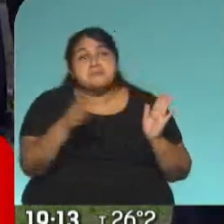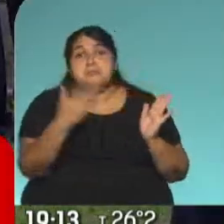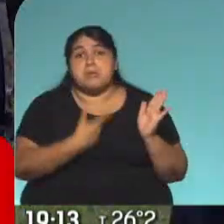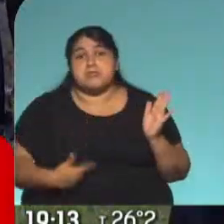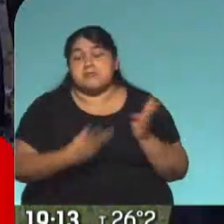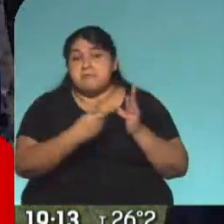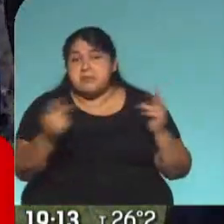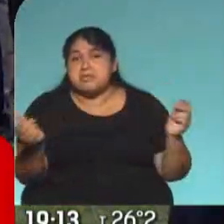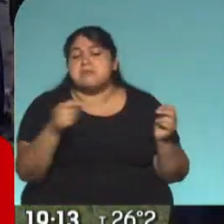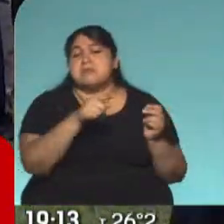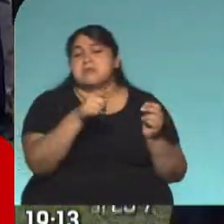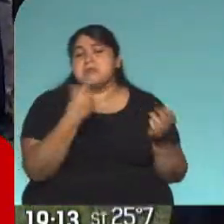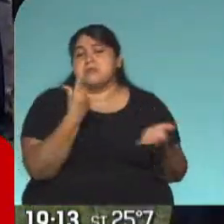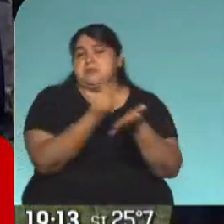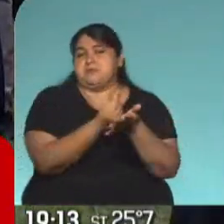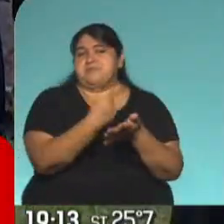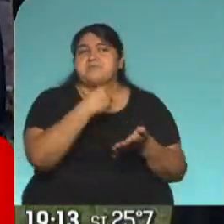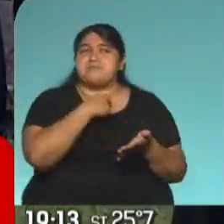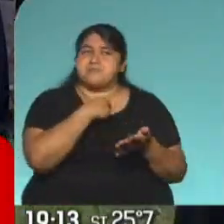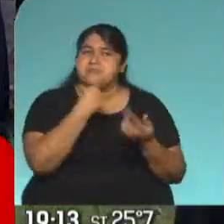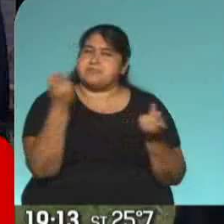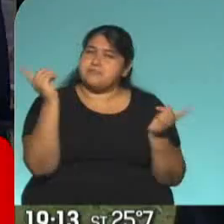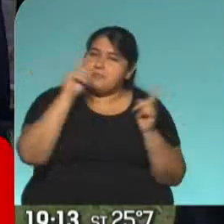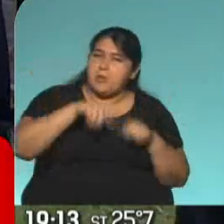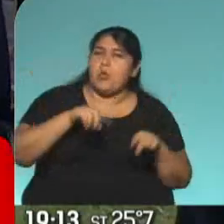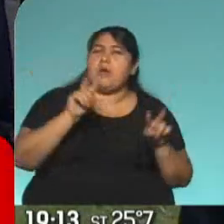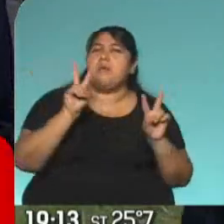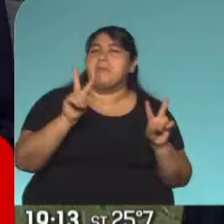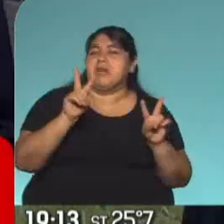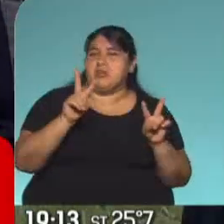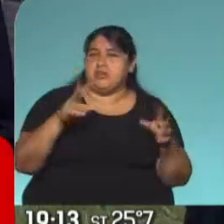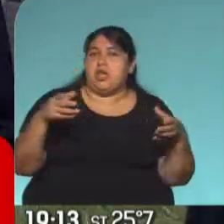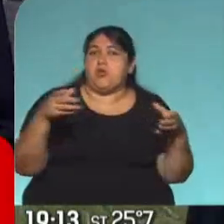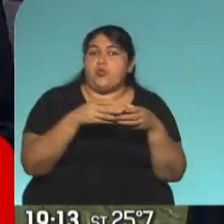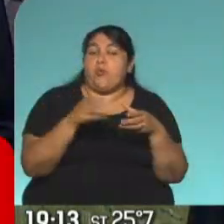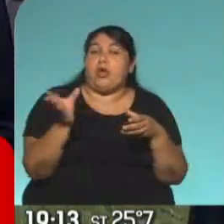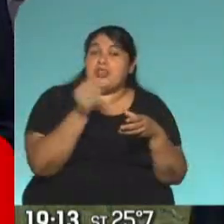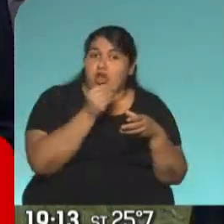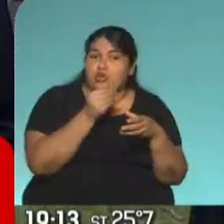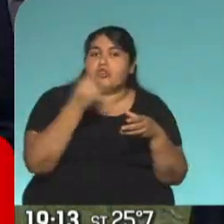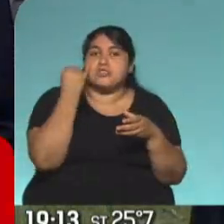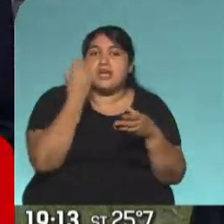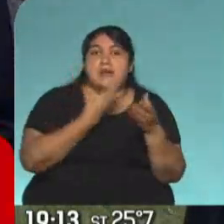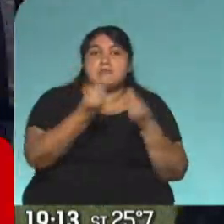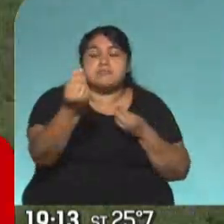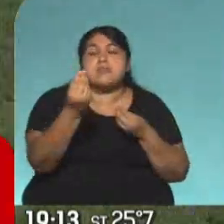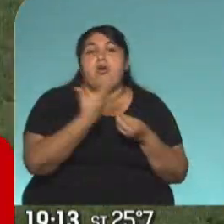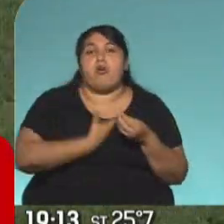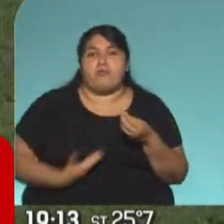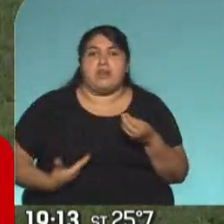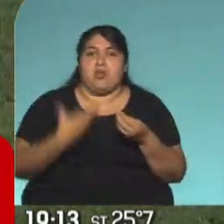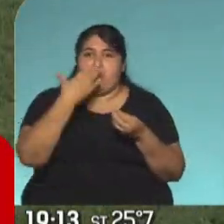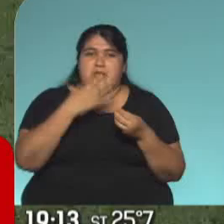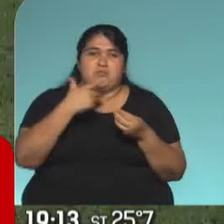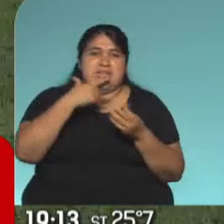estaba haciendo la curva de retorno al peronismo. Recordemos que el Frente de Todos, una vez llegado al gobierno, se unificó en el